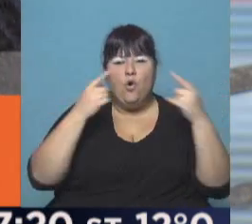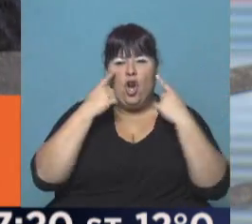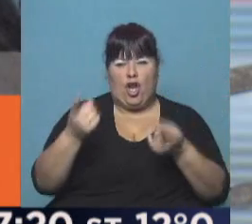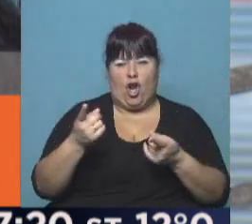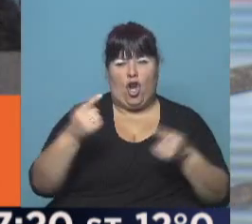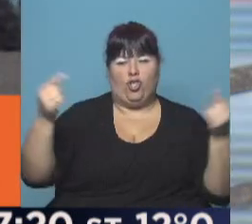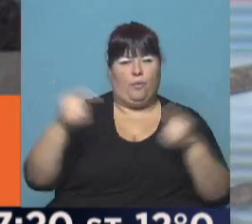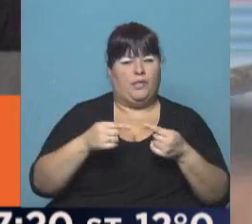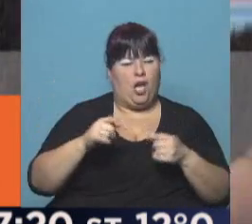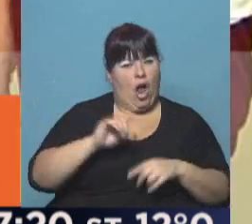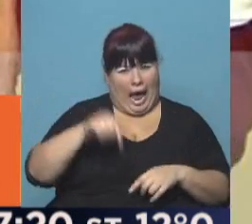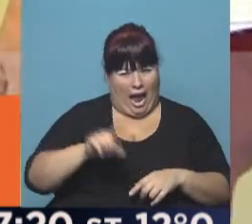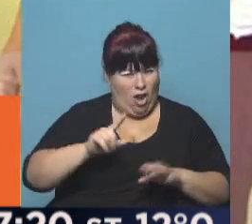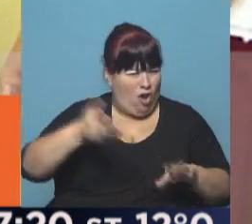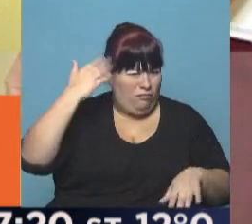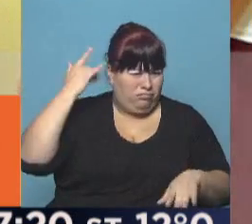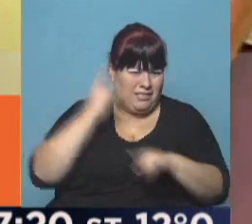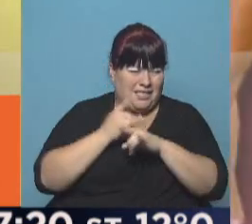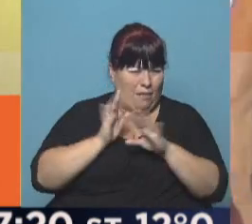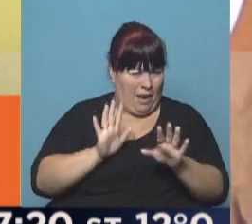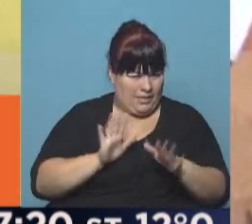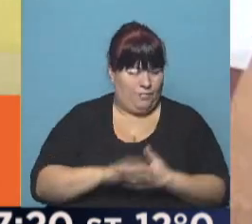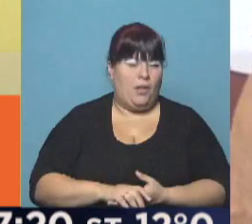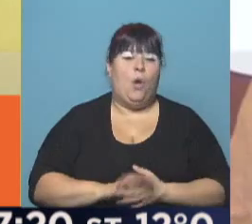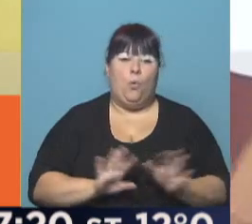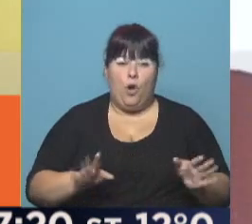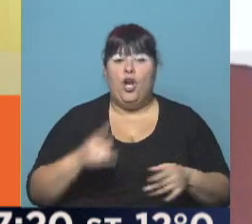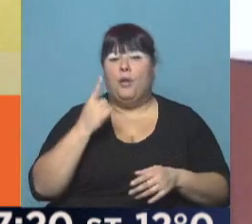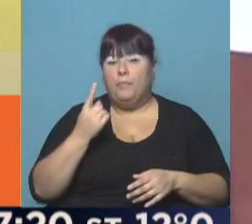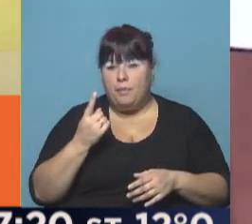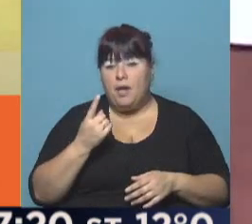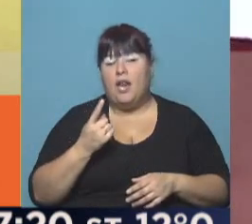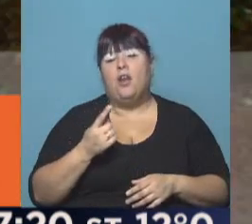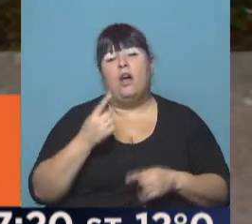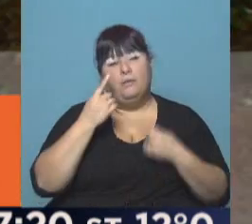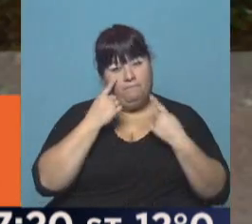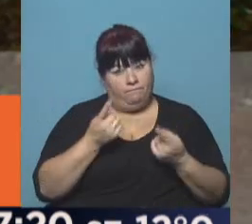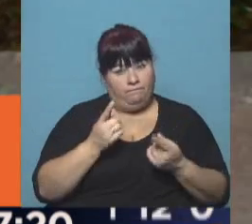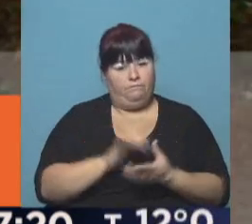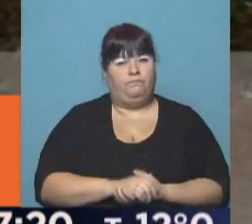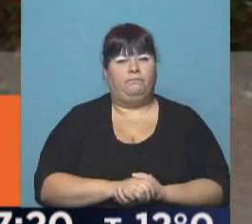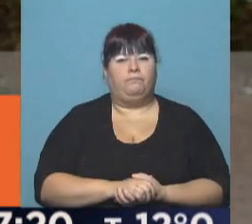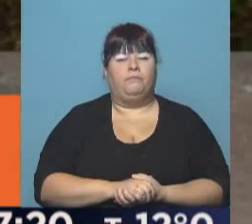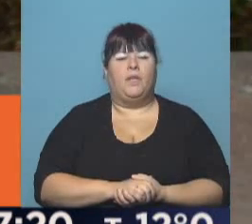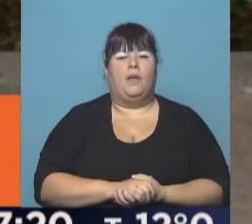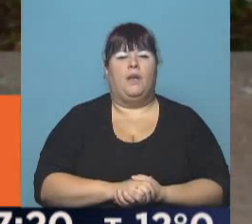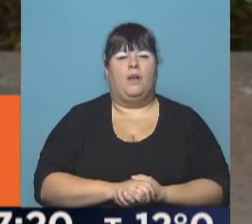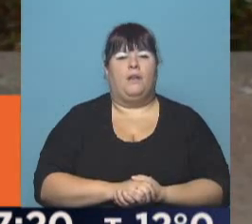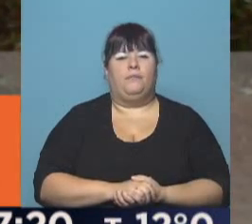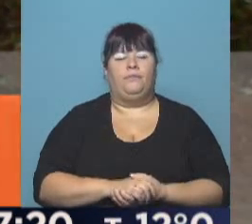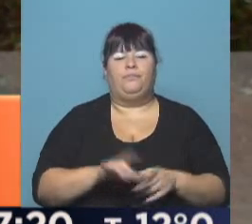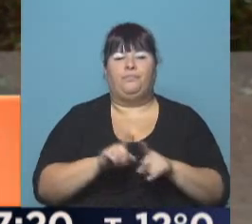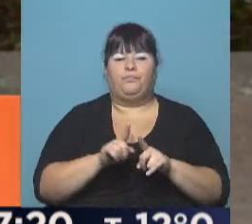por la oposición. No desde ahora, desde siempre. Bueno, en primer lugar hay que atender que fue